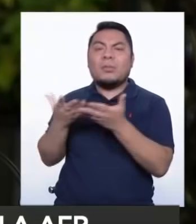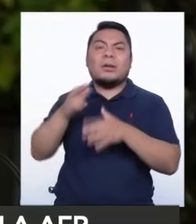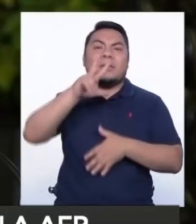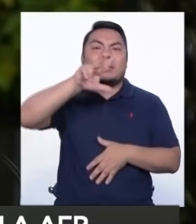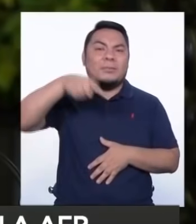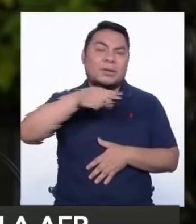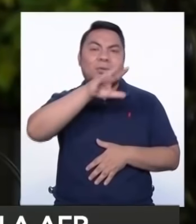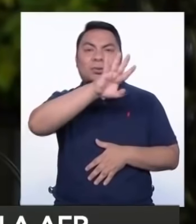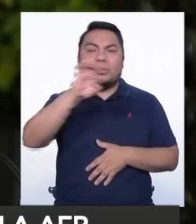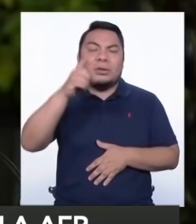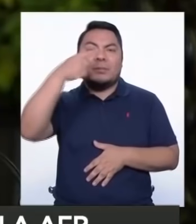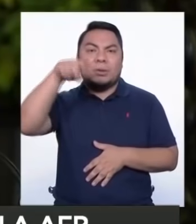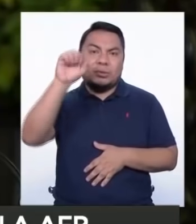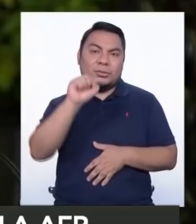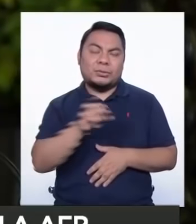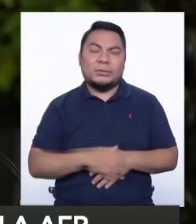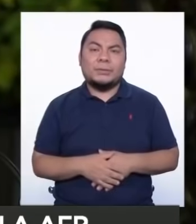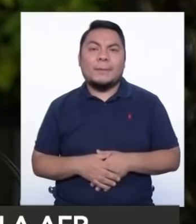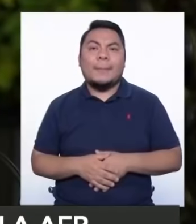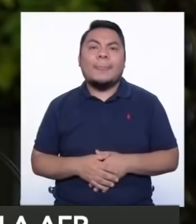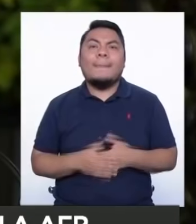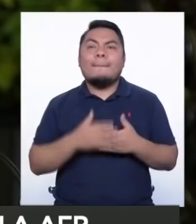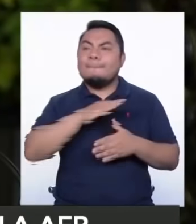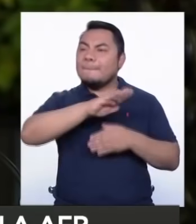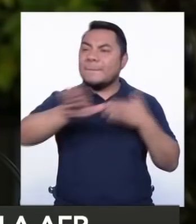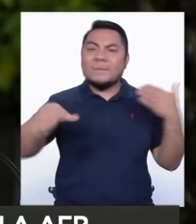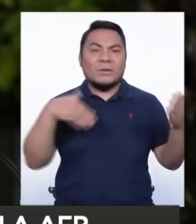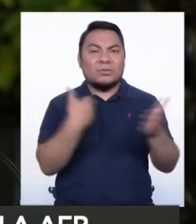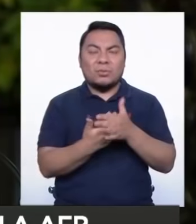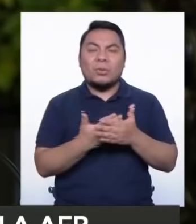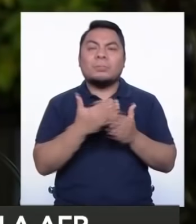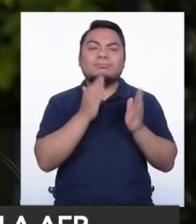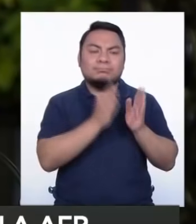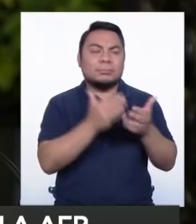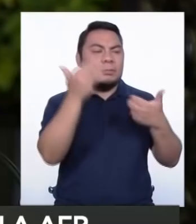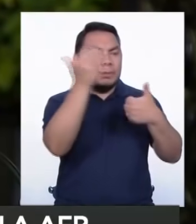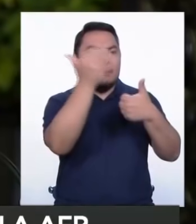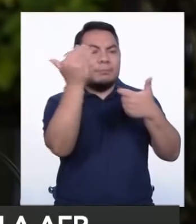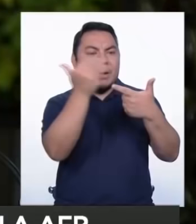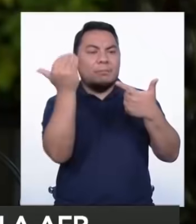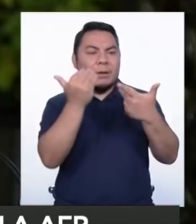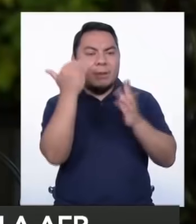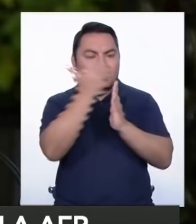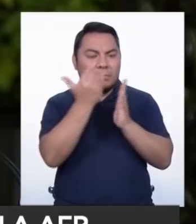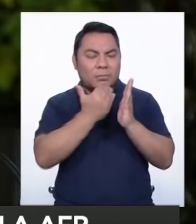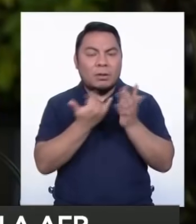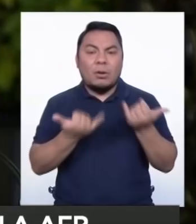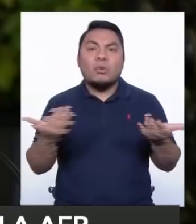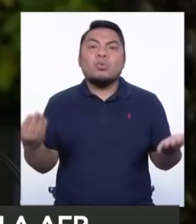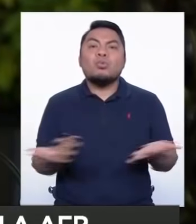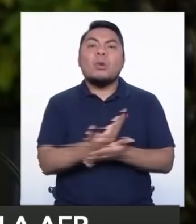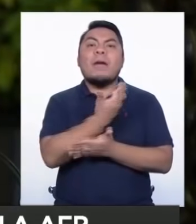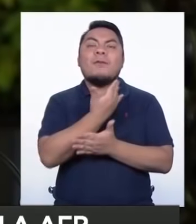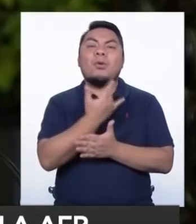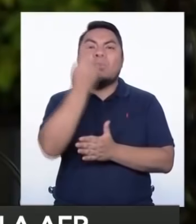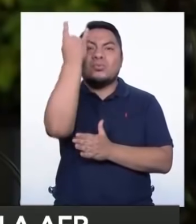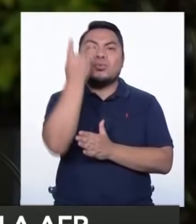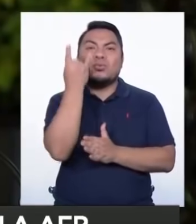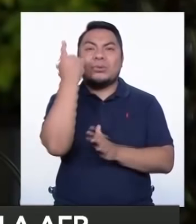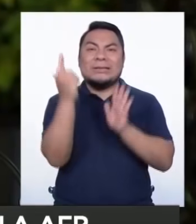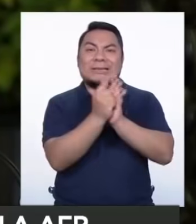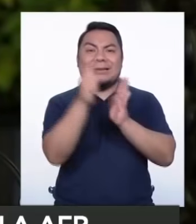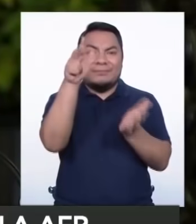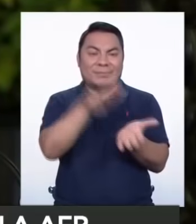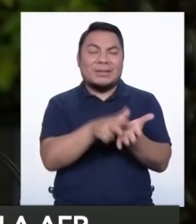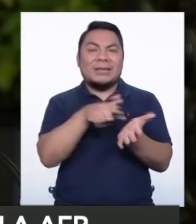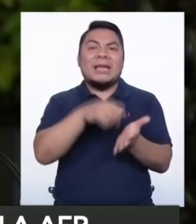3.400 millones de soles. Todas las medidas entonces que estamos aprobando en este nuevo decreto de urgencia van a